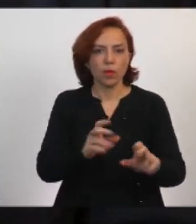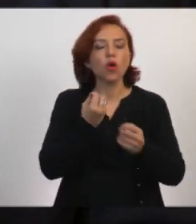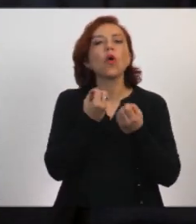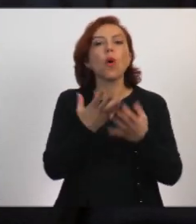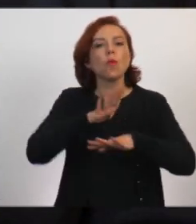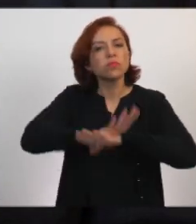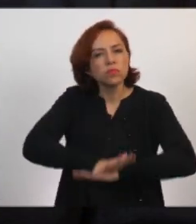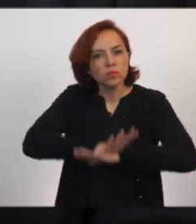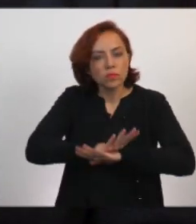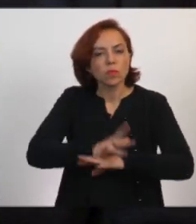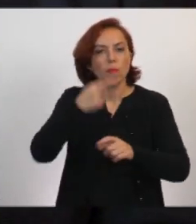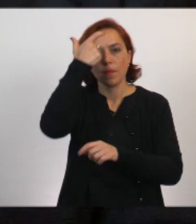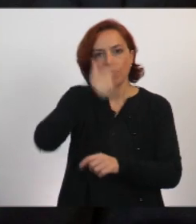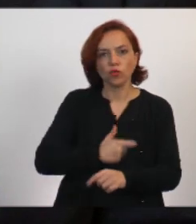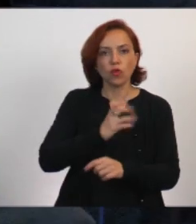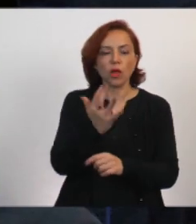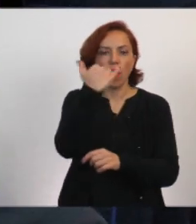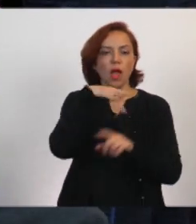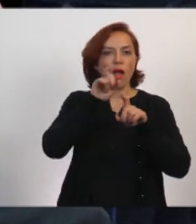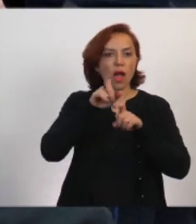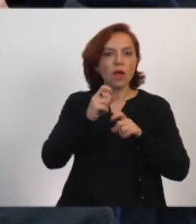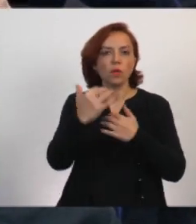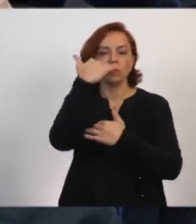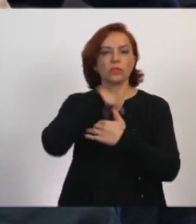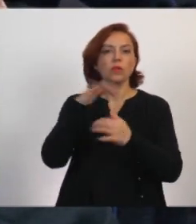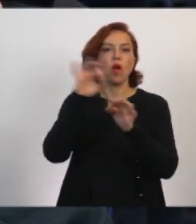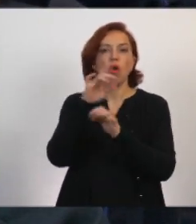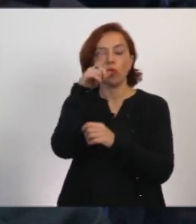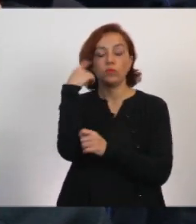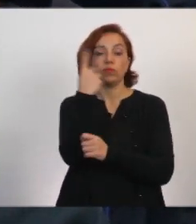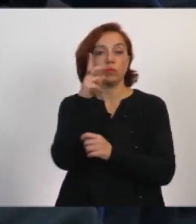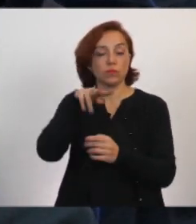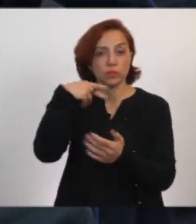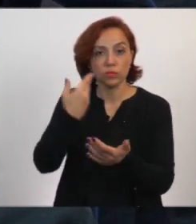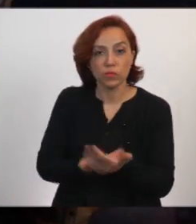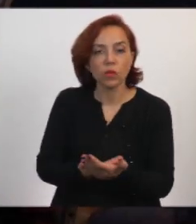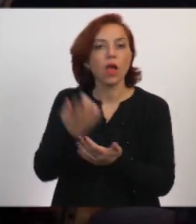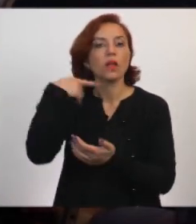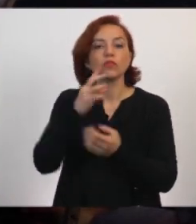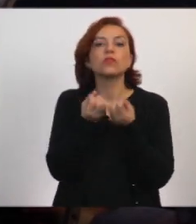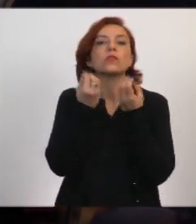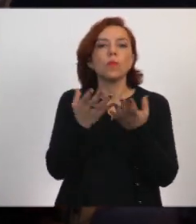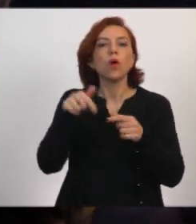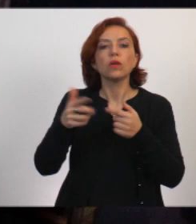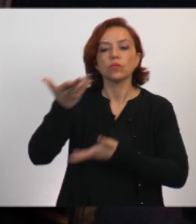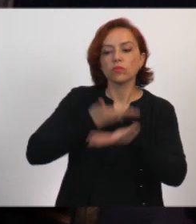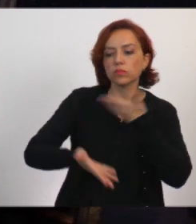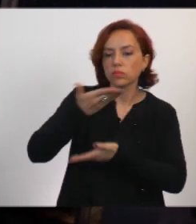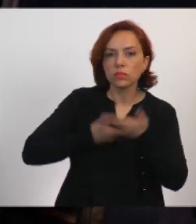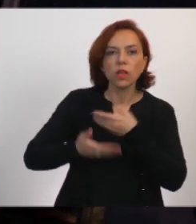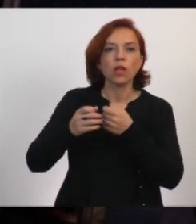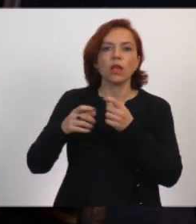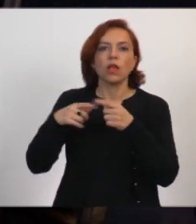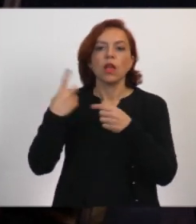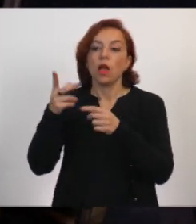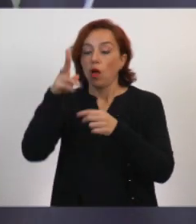evitar que tenga secuelas, cómo reanimar a una persona que en caso de ahogamiento o de pérdida de conocimiento. Y esto es